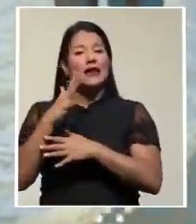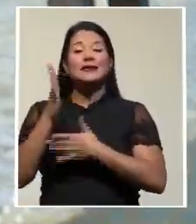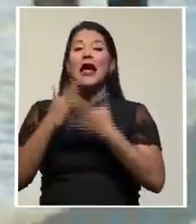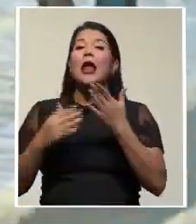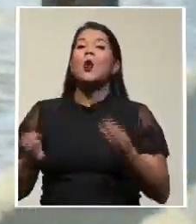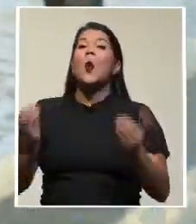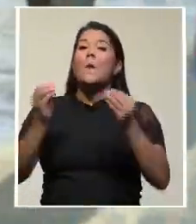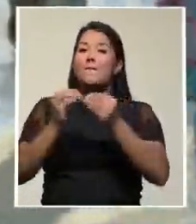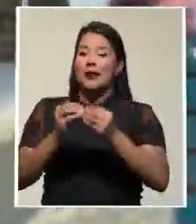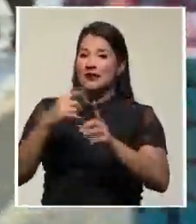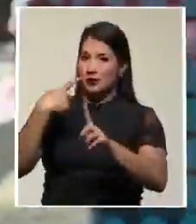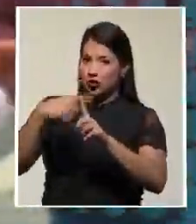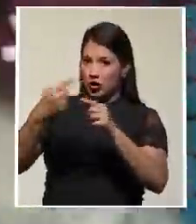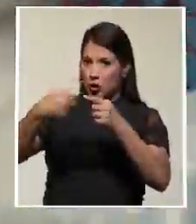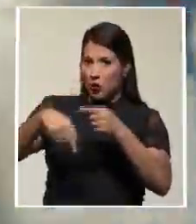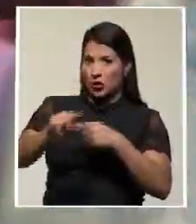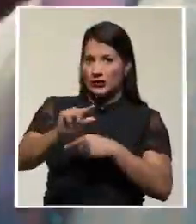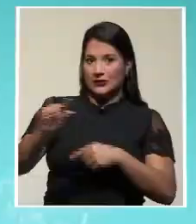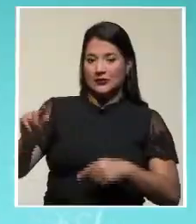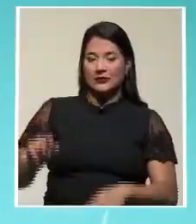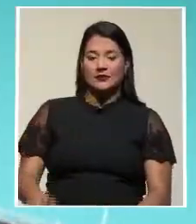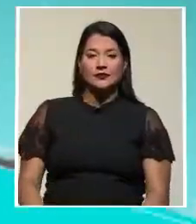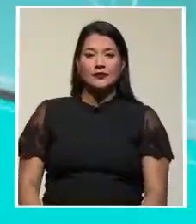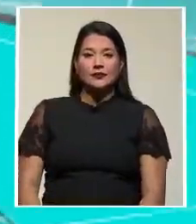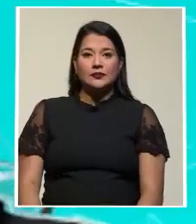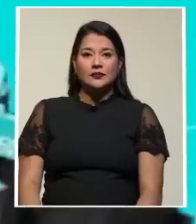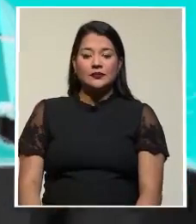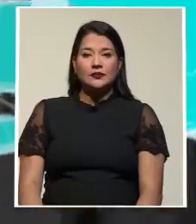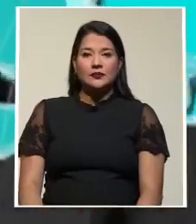alentador para las próximas semanas.